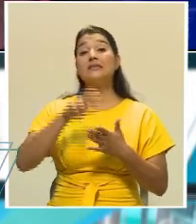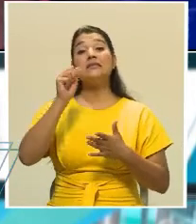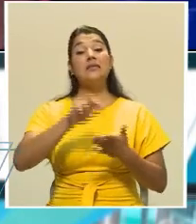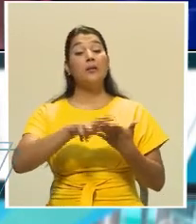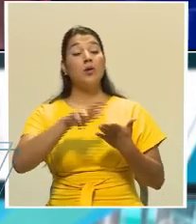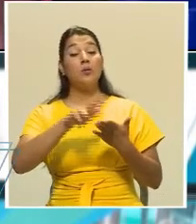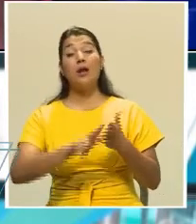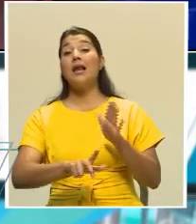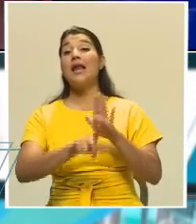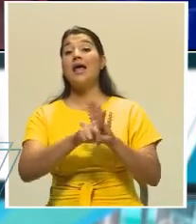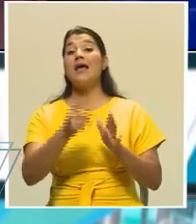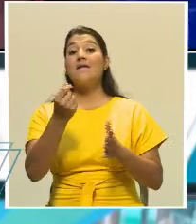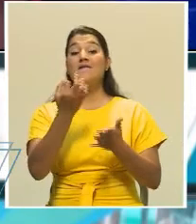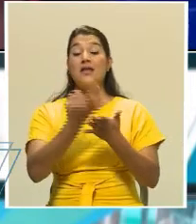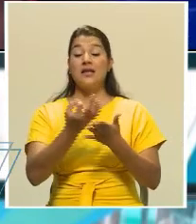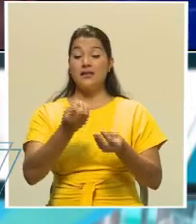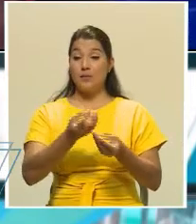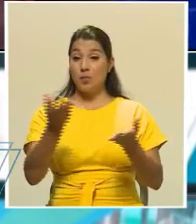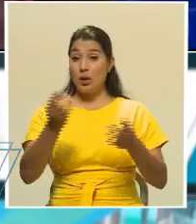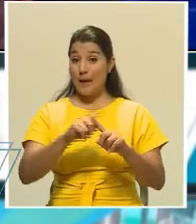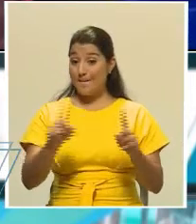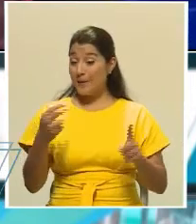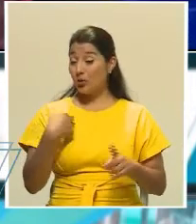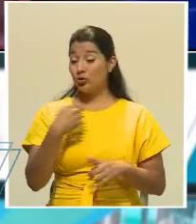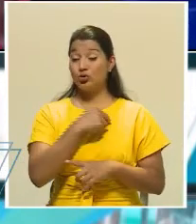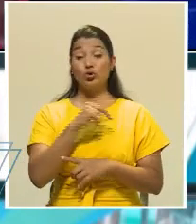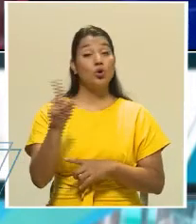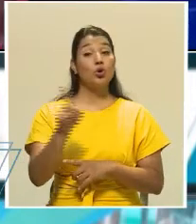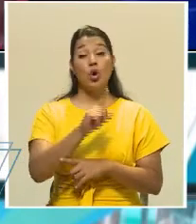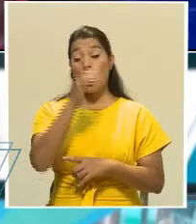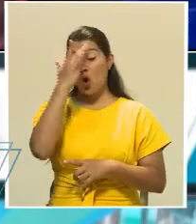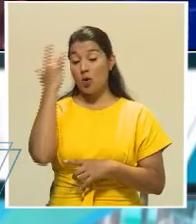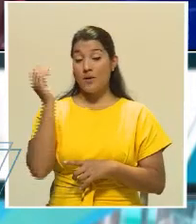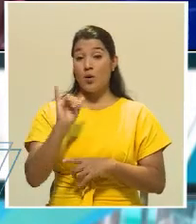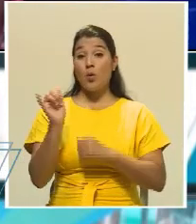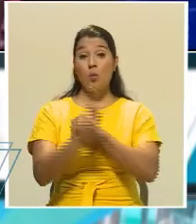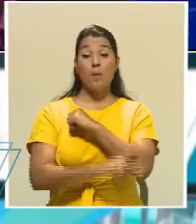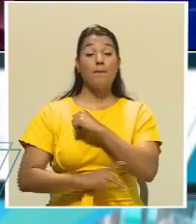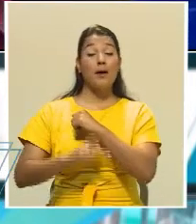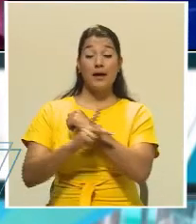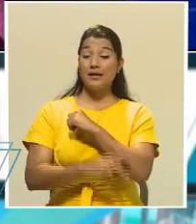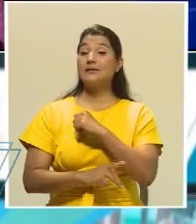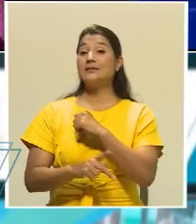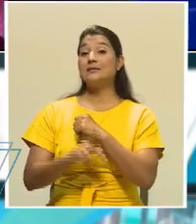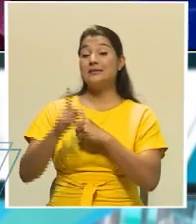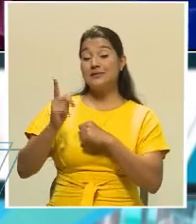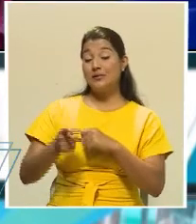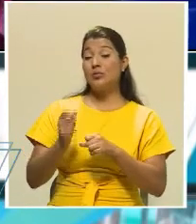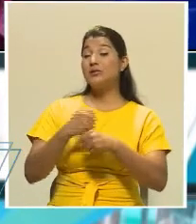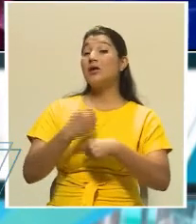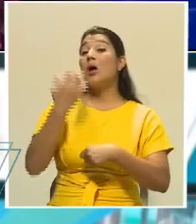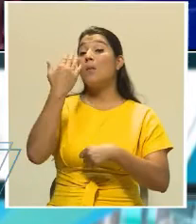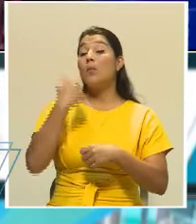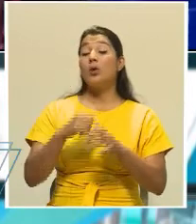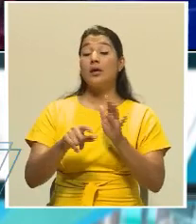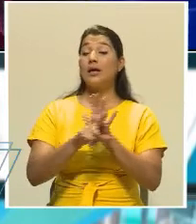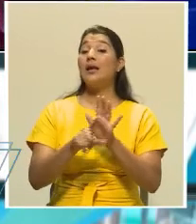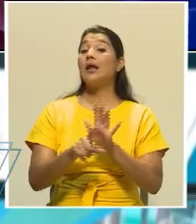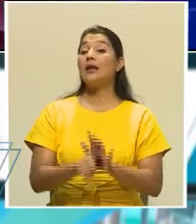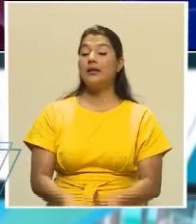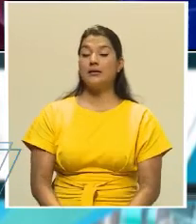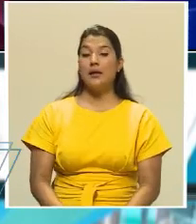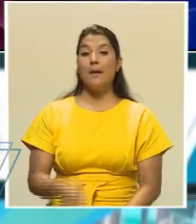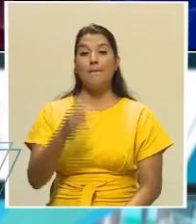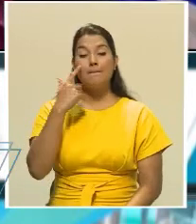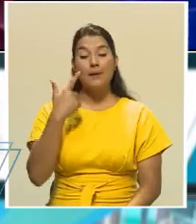finanzas públicas, pero no nos olvidemos como país que hay temas de fondo, porque la ley 9635